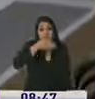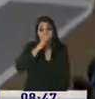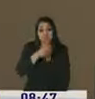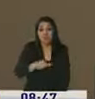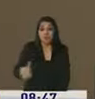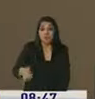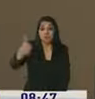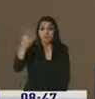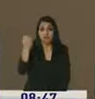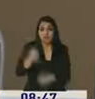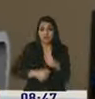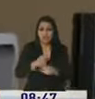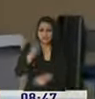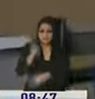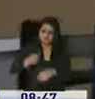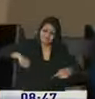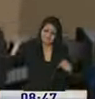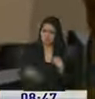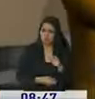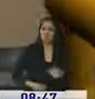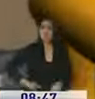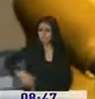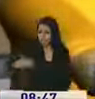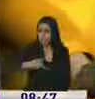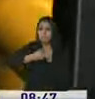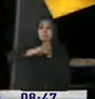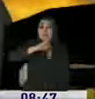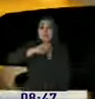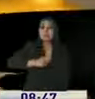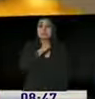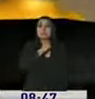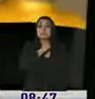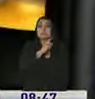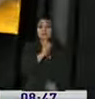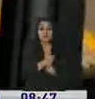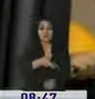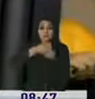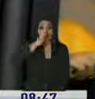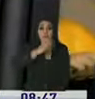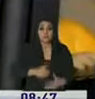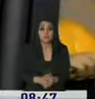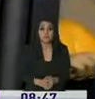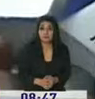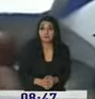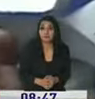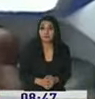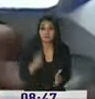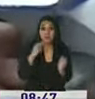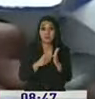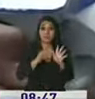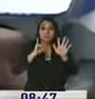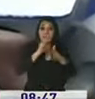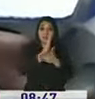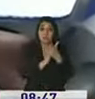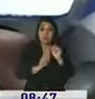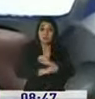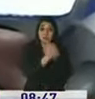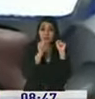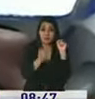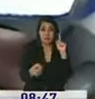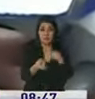grande de 14, sí lo cogió y le pegó su manotazo y le amenazó con el cuchillo, que se lo tome, quiera o no. Que si hubiese sido que desde las 6:30 hasta